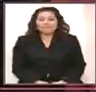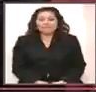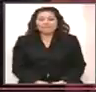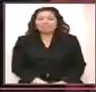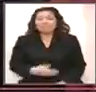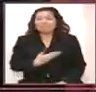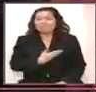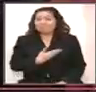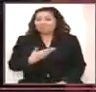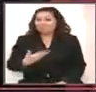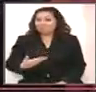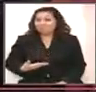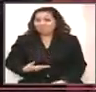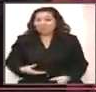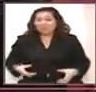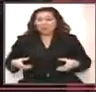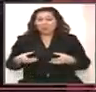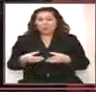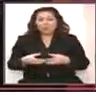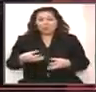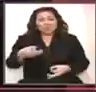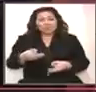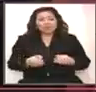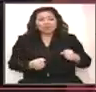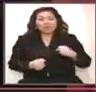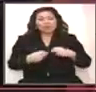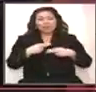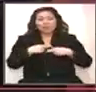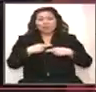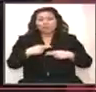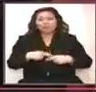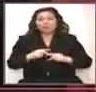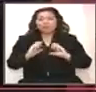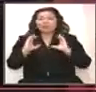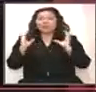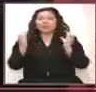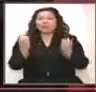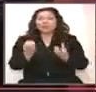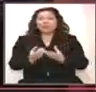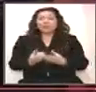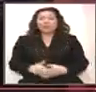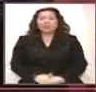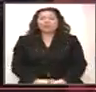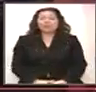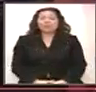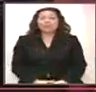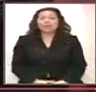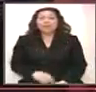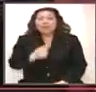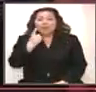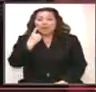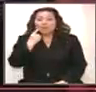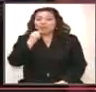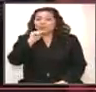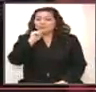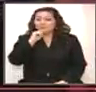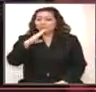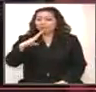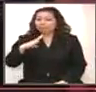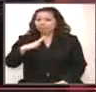Señor presidente de la Comisión de Justicia y Derechos Humanos del Congreso de la República, señoras y señores